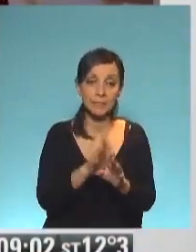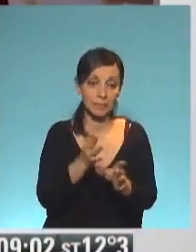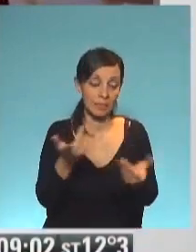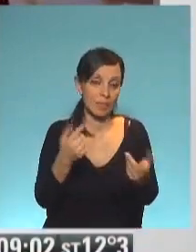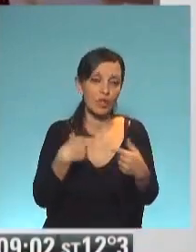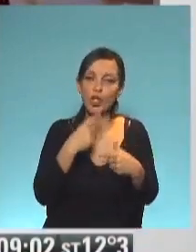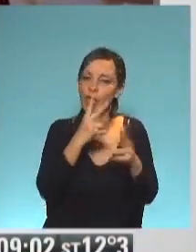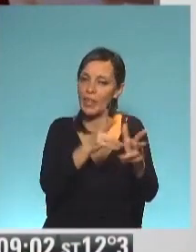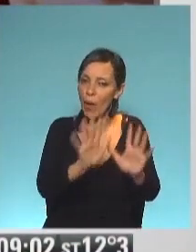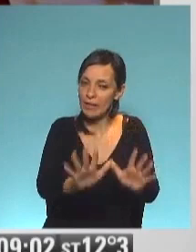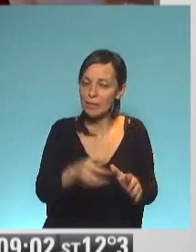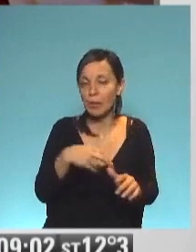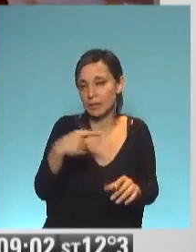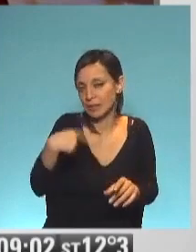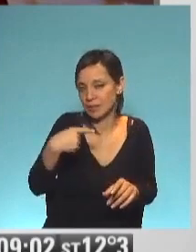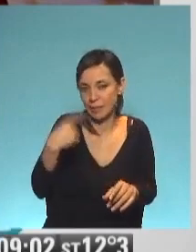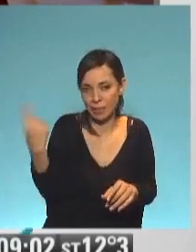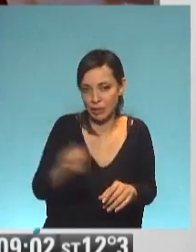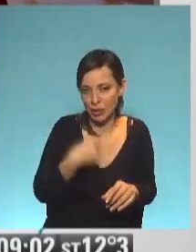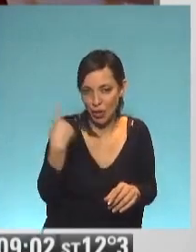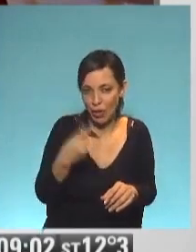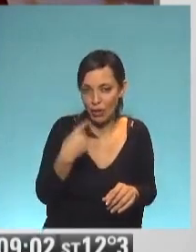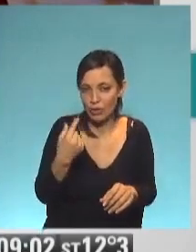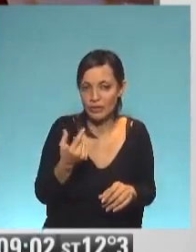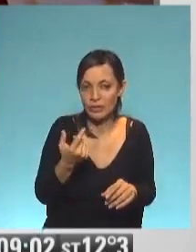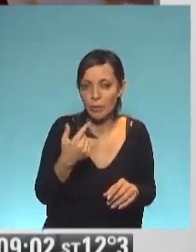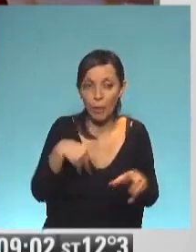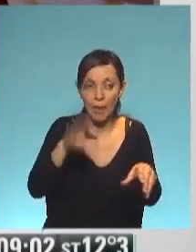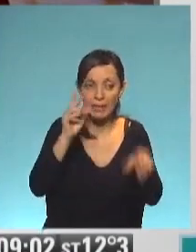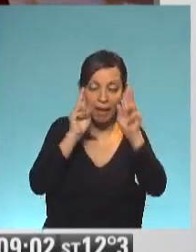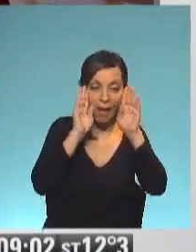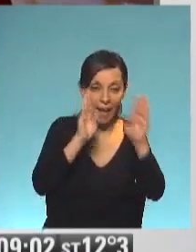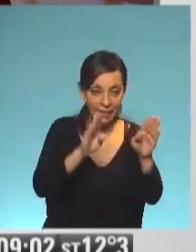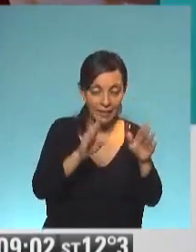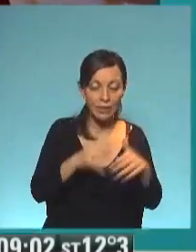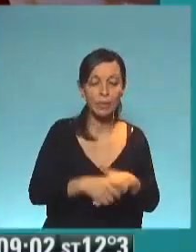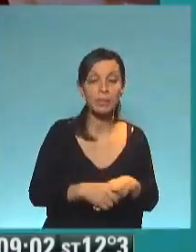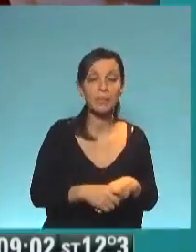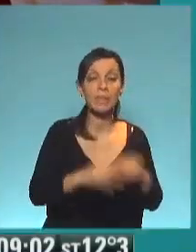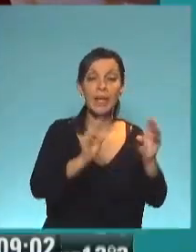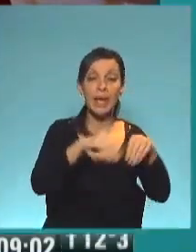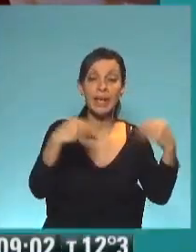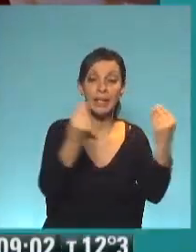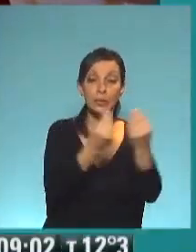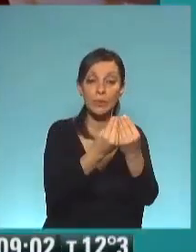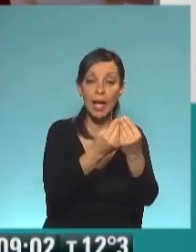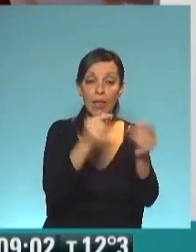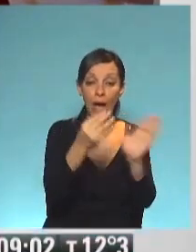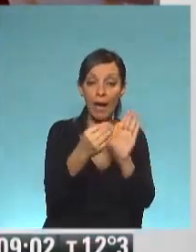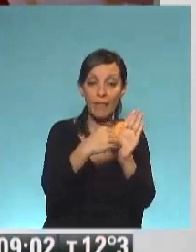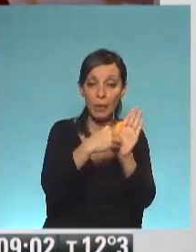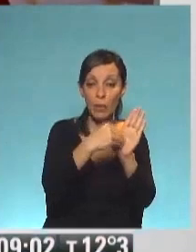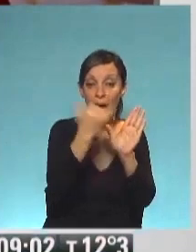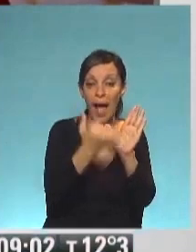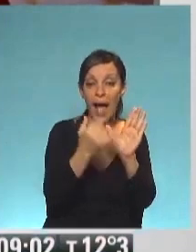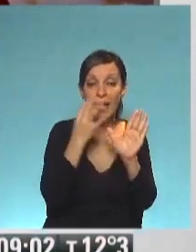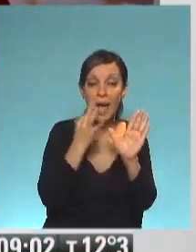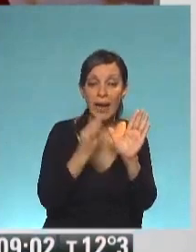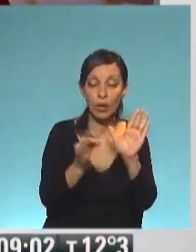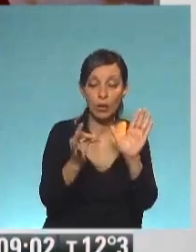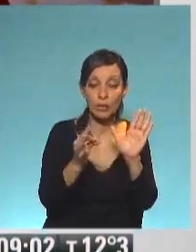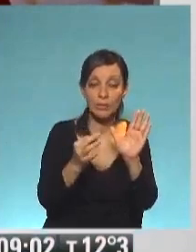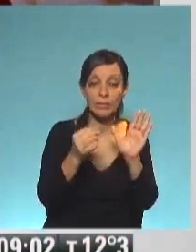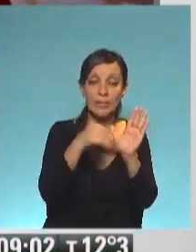plano porque es lo que ahora habitualmente todos estamos, por supuesto, más atentos, ese resultado tiene una certeza y tiene que ver con esto, con un trabajo